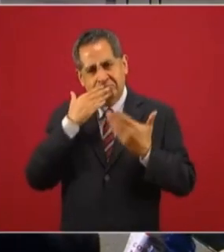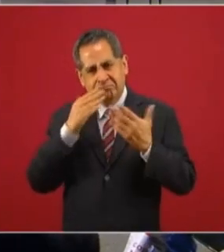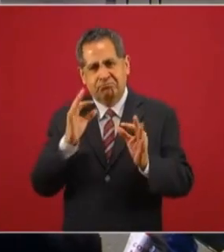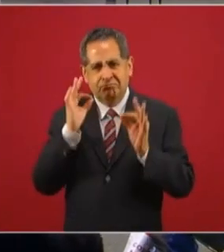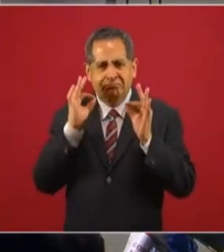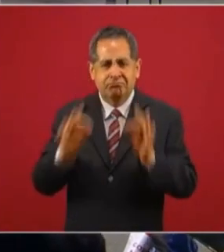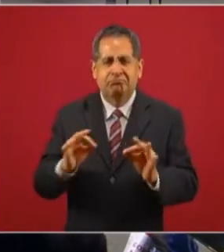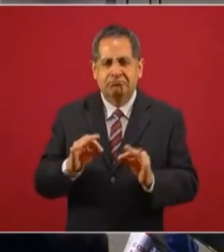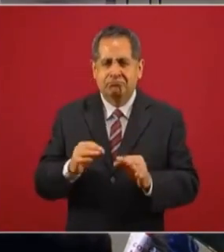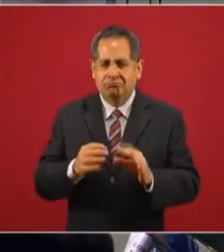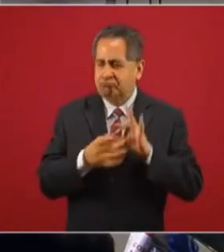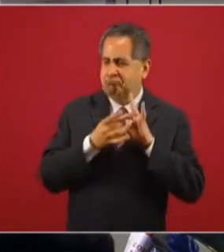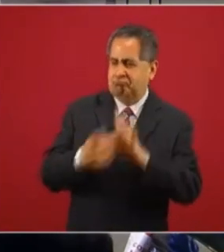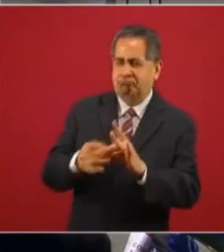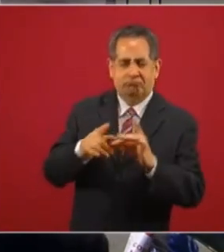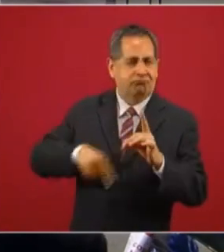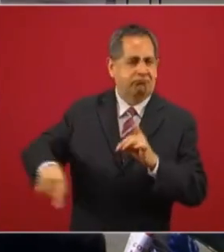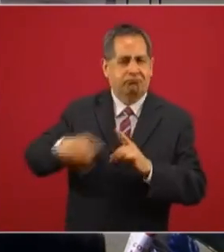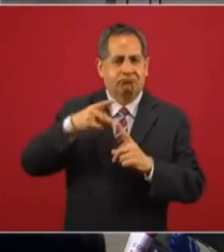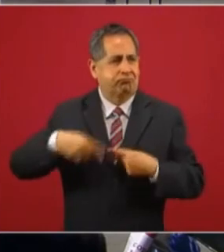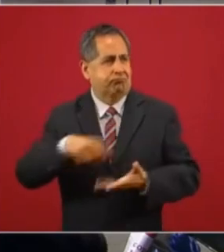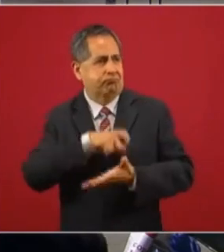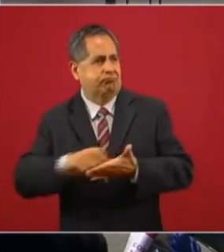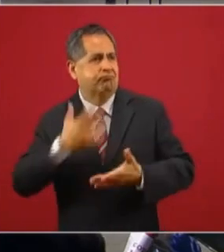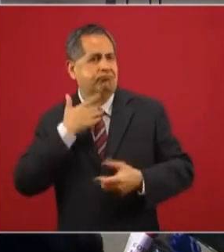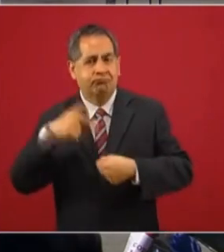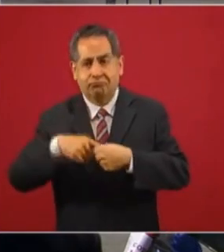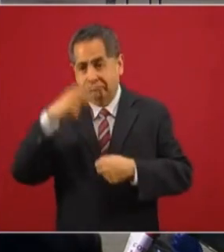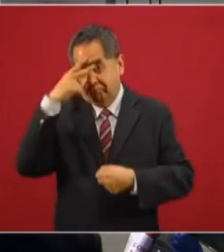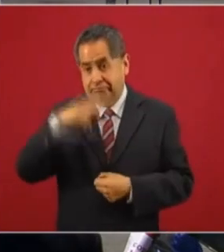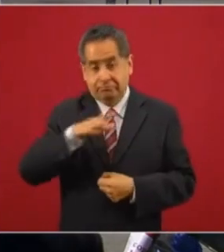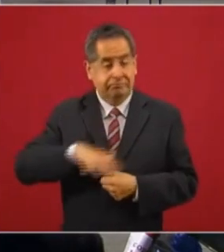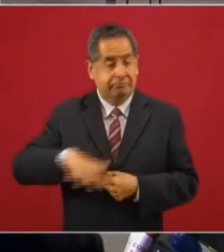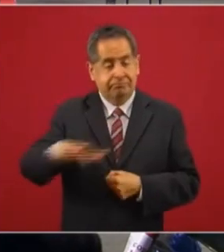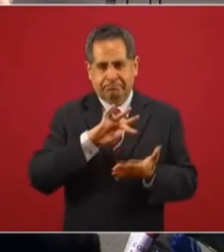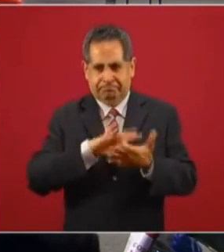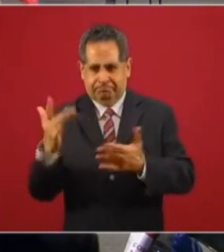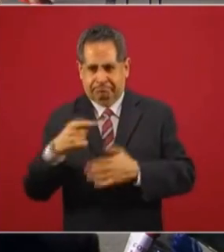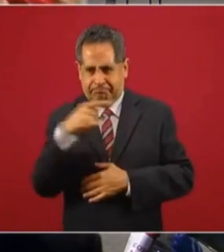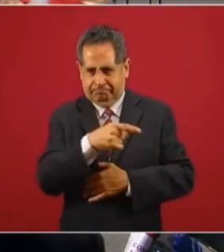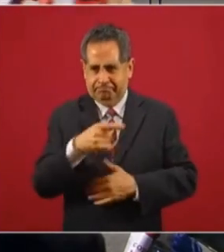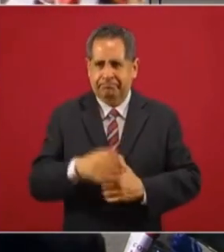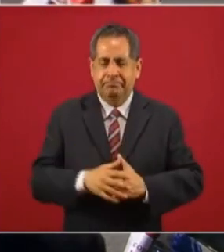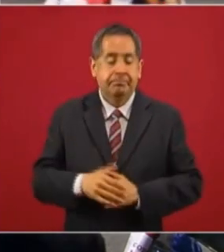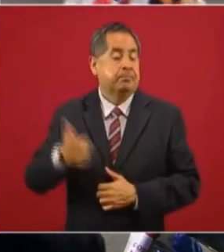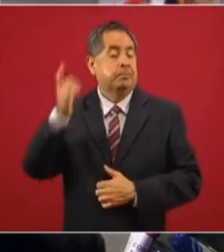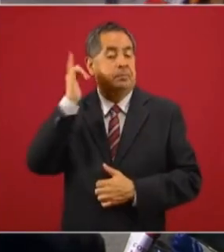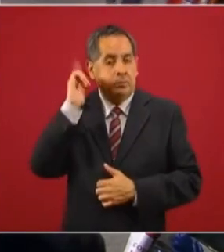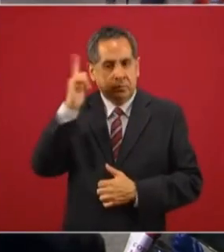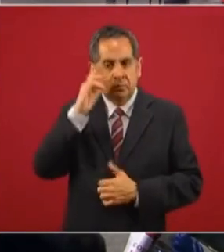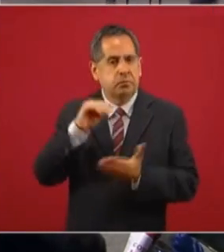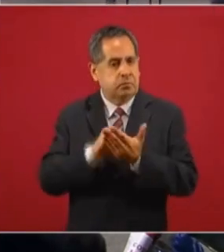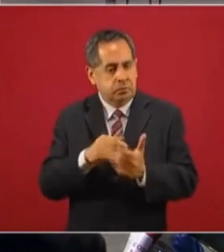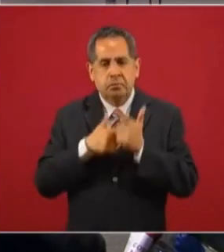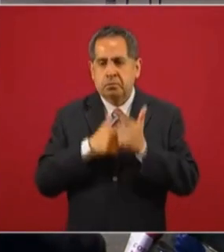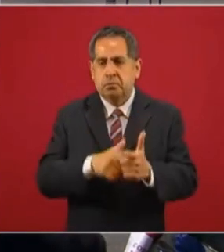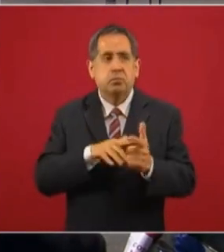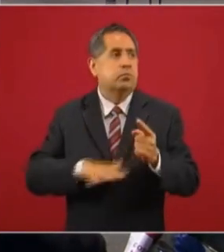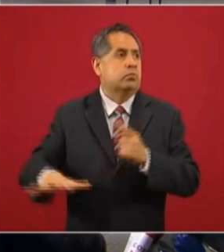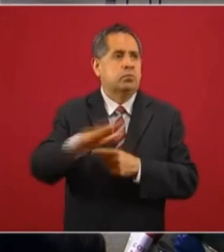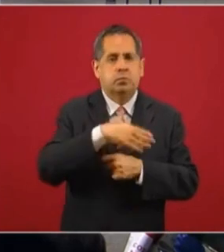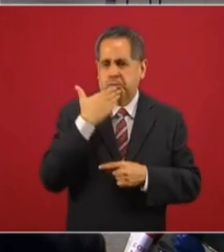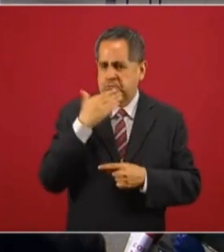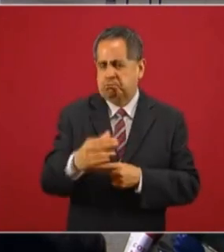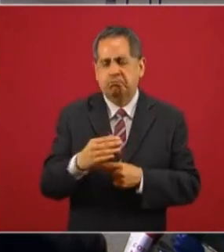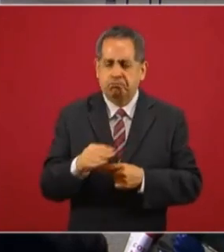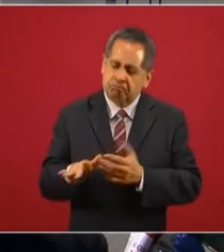marca aliada de los consumidores en México en este periodo. Ojalá si continúen todos